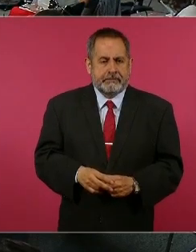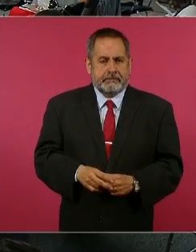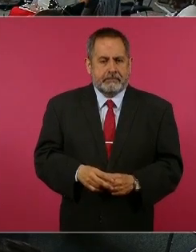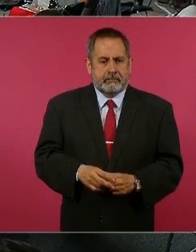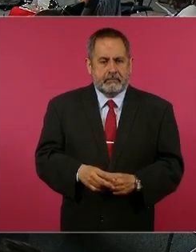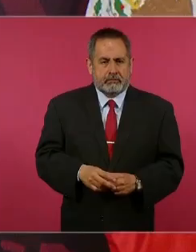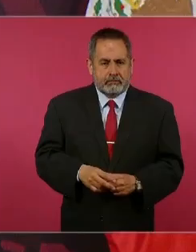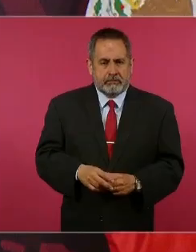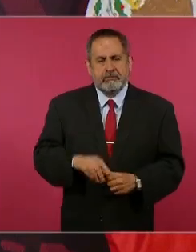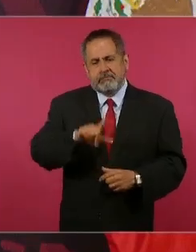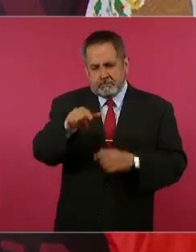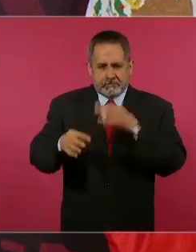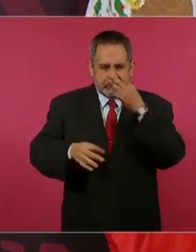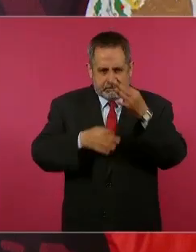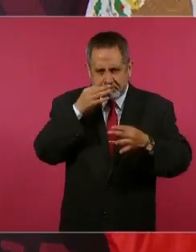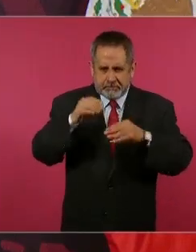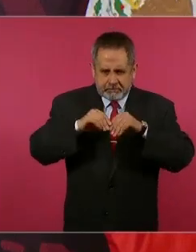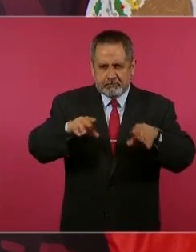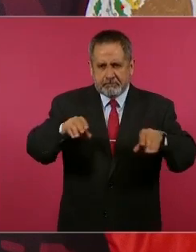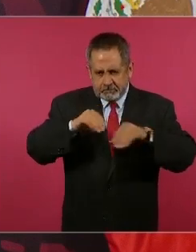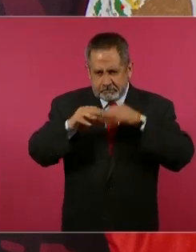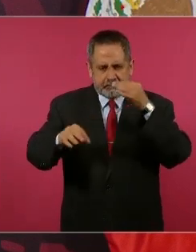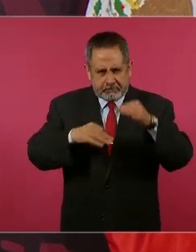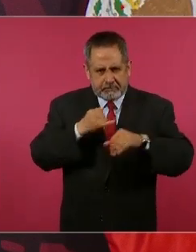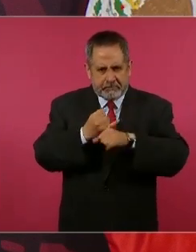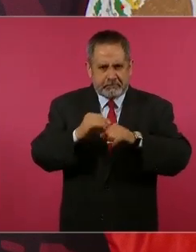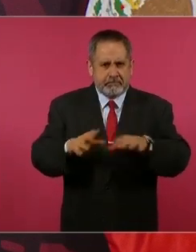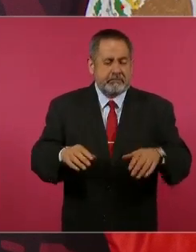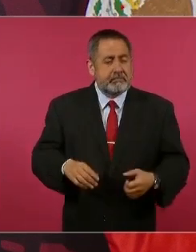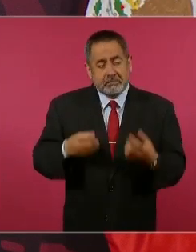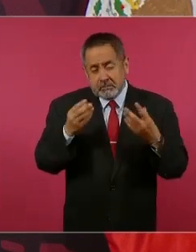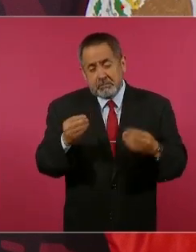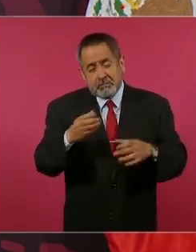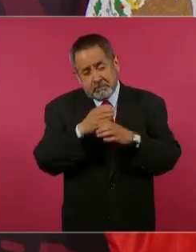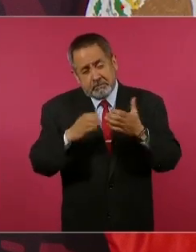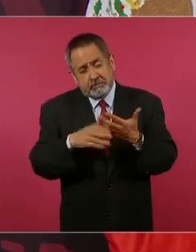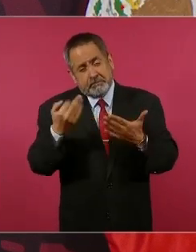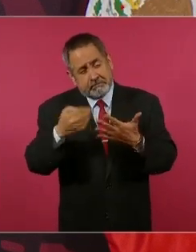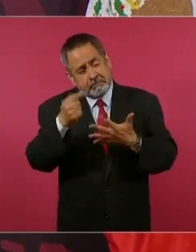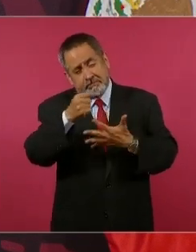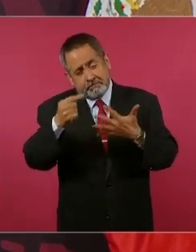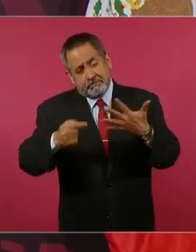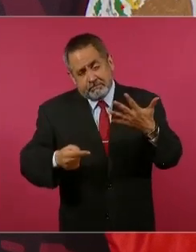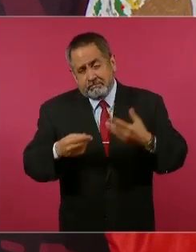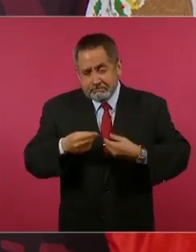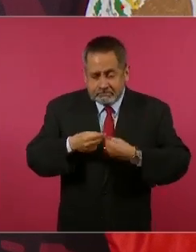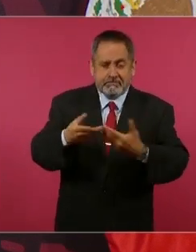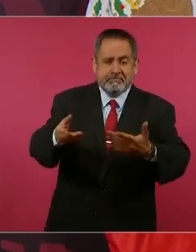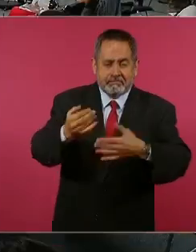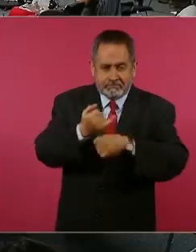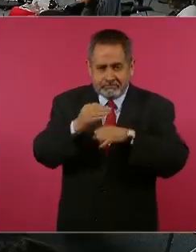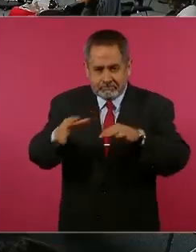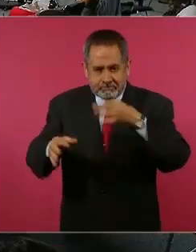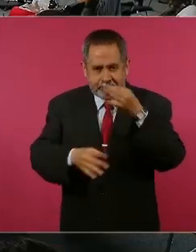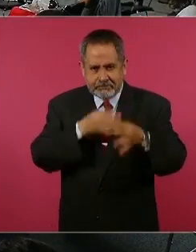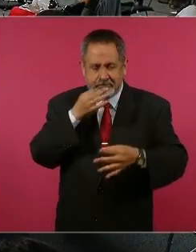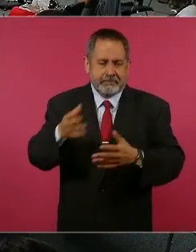Ya les vamos a ir informando. Es que hay muchas cosas, muchas, muchas.